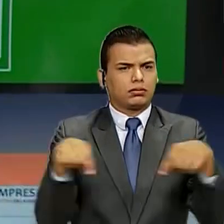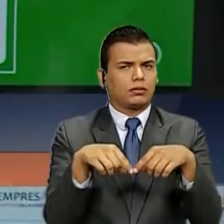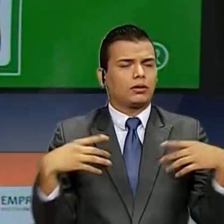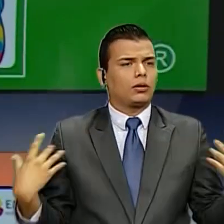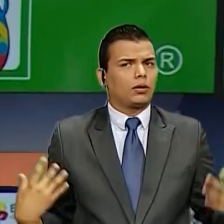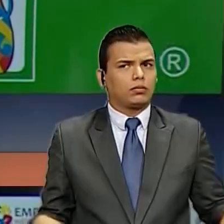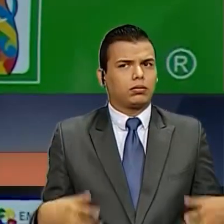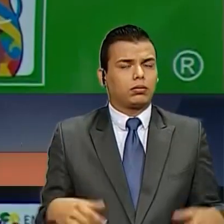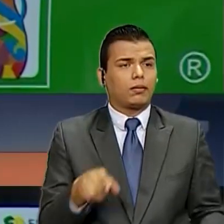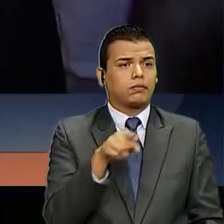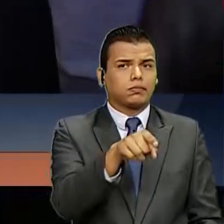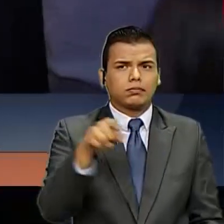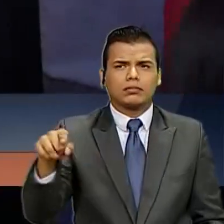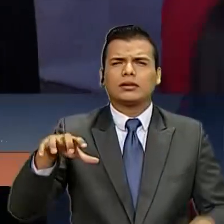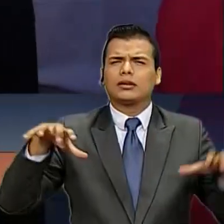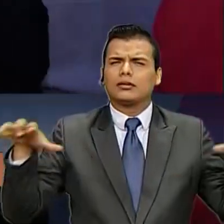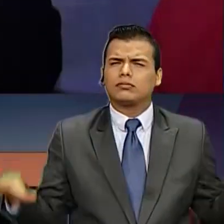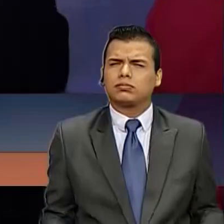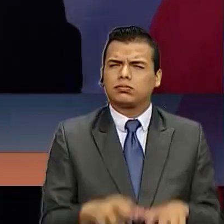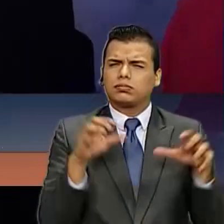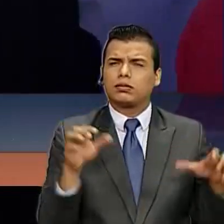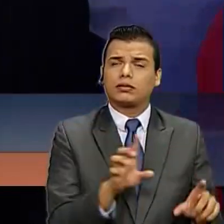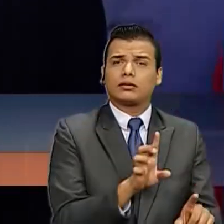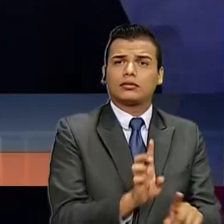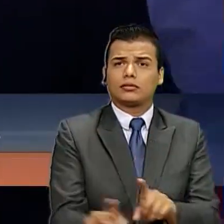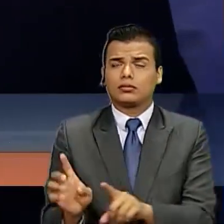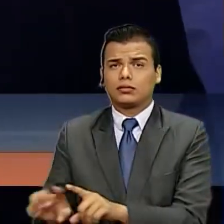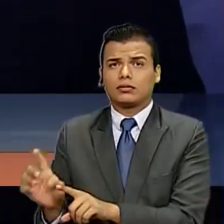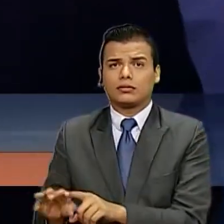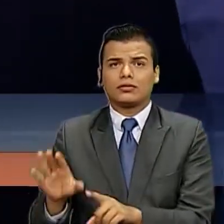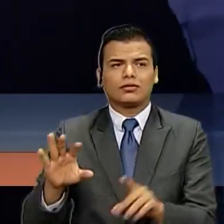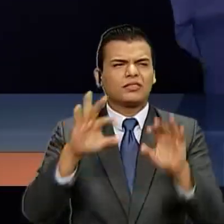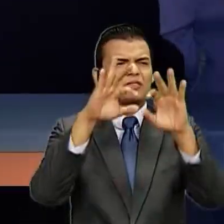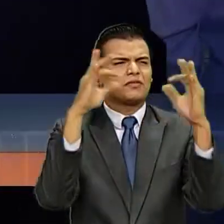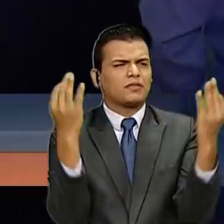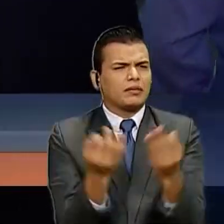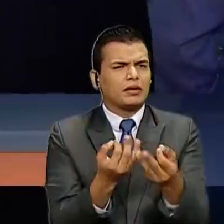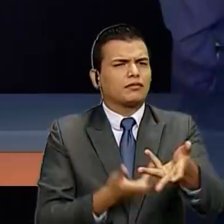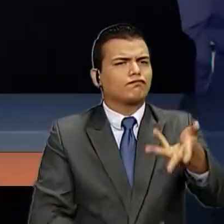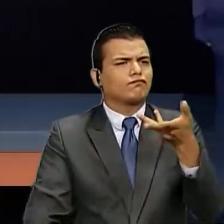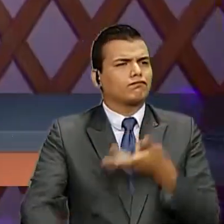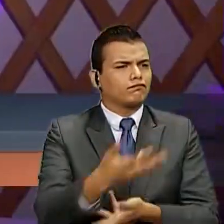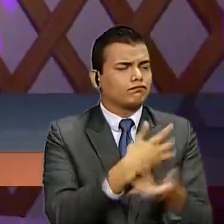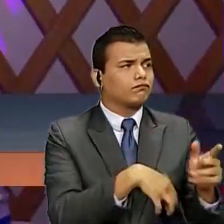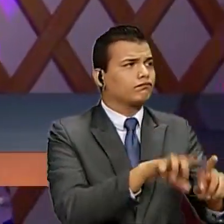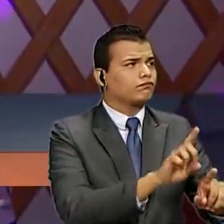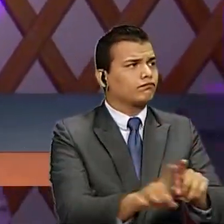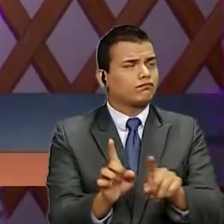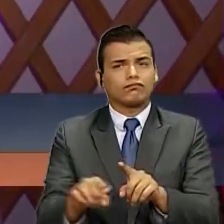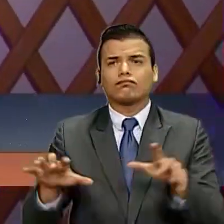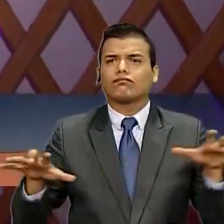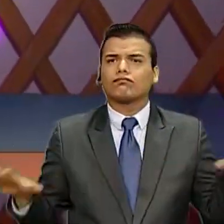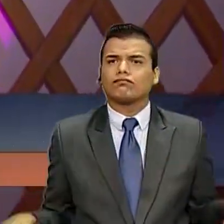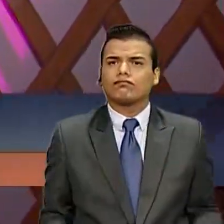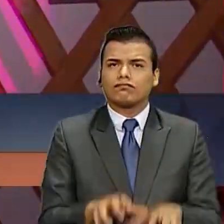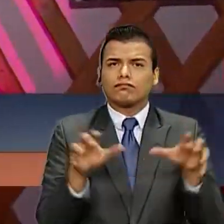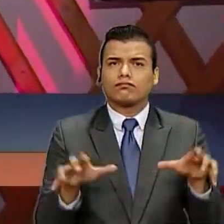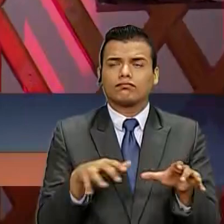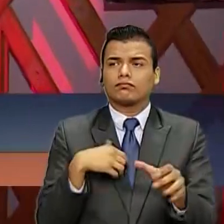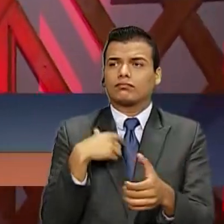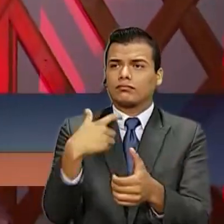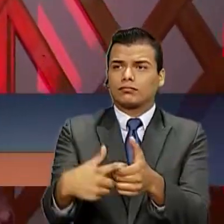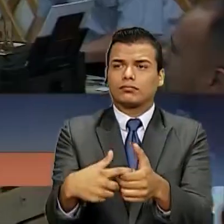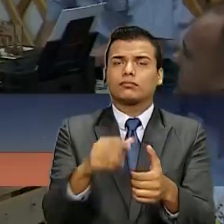encontrar entonces actividades que permiten integrar a la familia, actividades que se desarrollan al interior de un